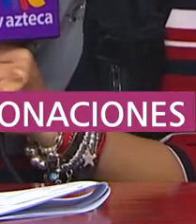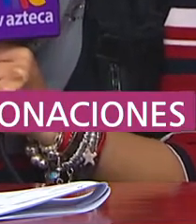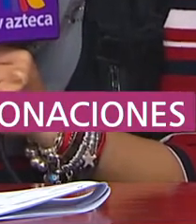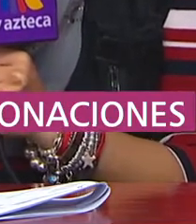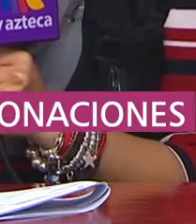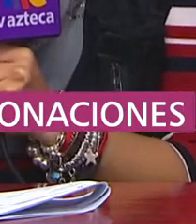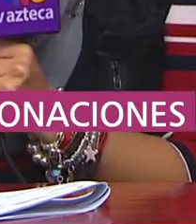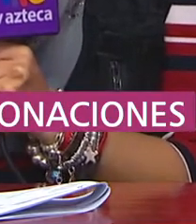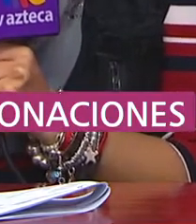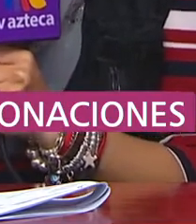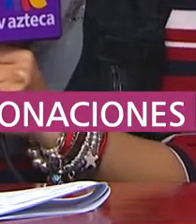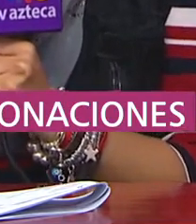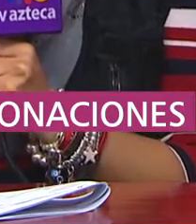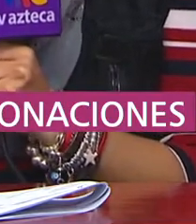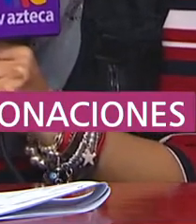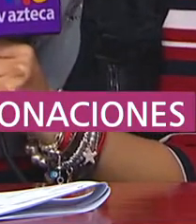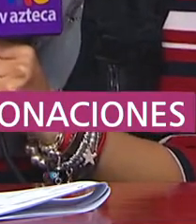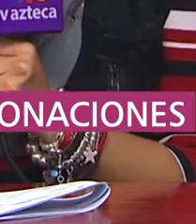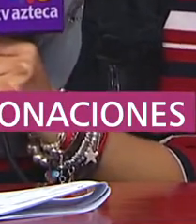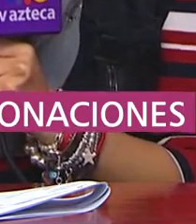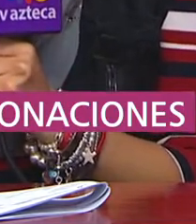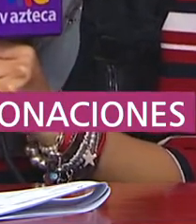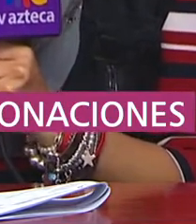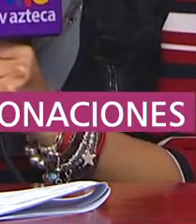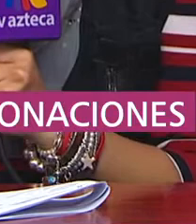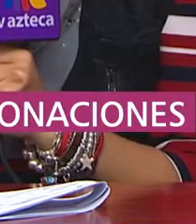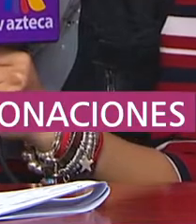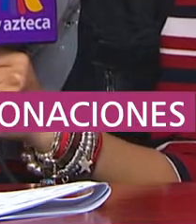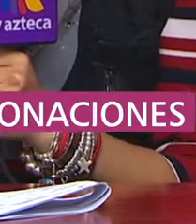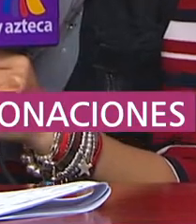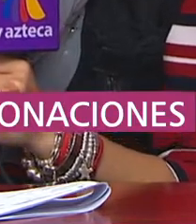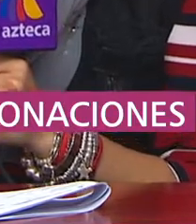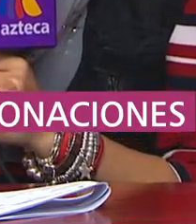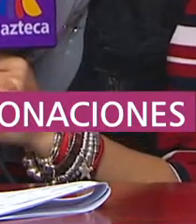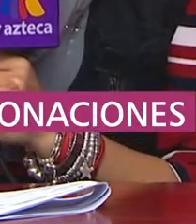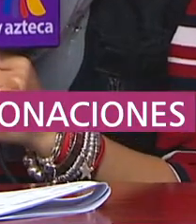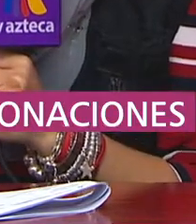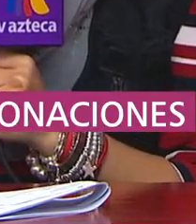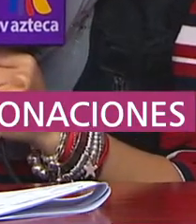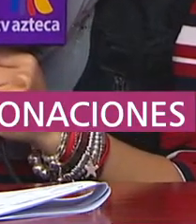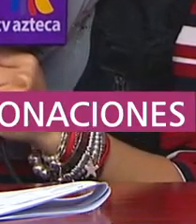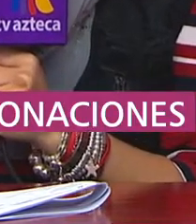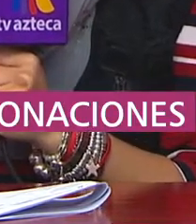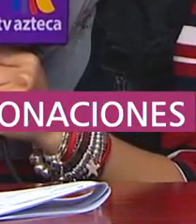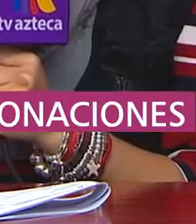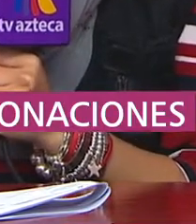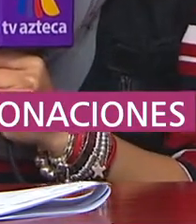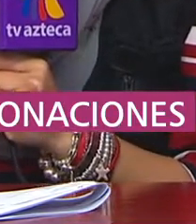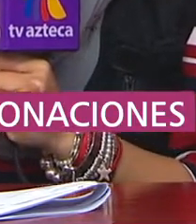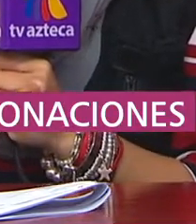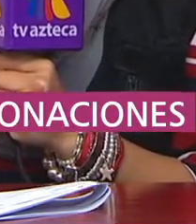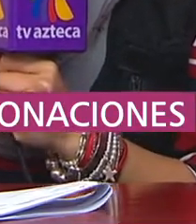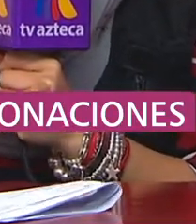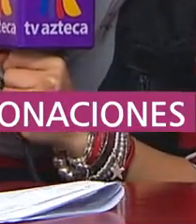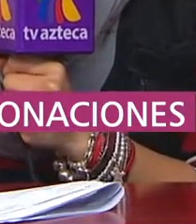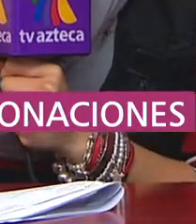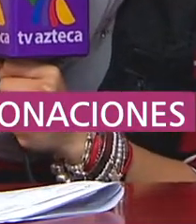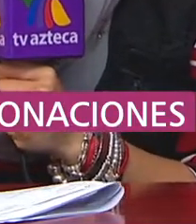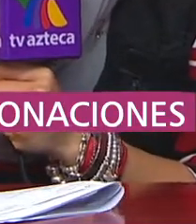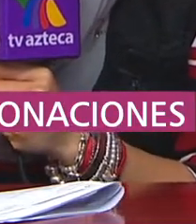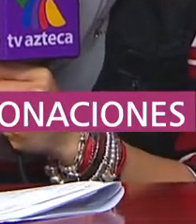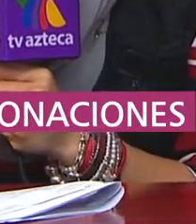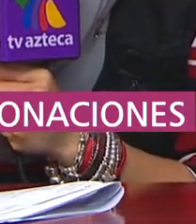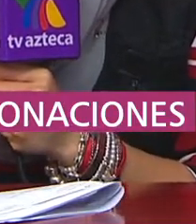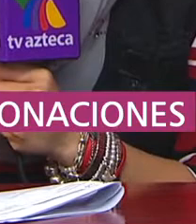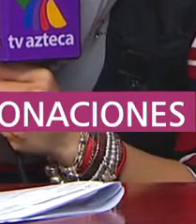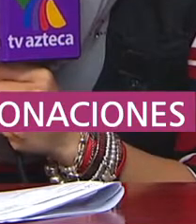posible para para contrarrestar este problema de salud que tiene muy bien pues para nosotros sin duda todas las peticiones todos los